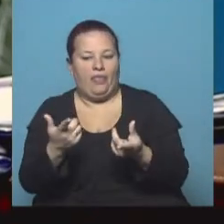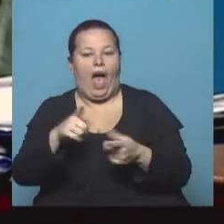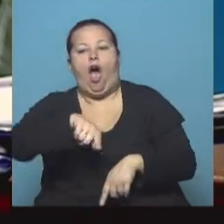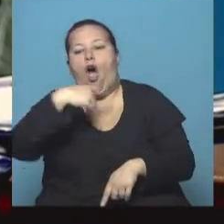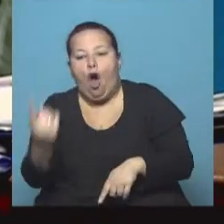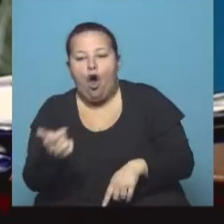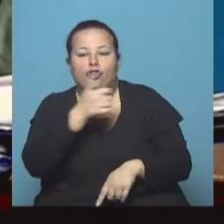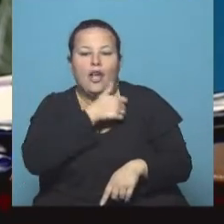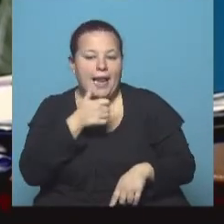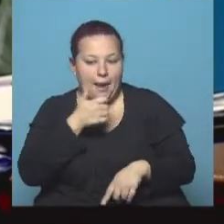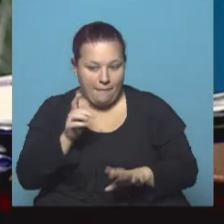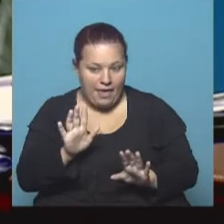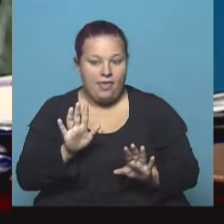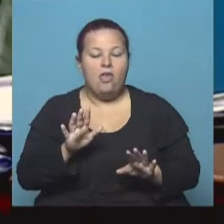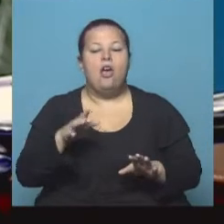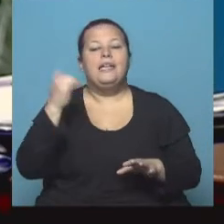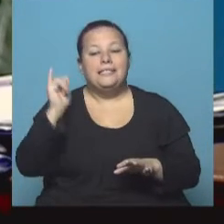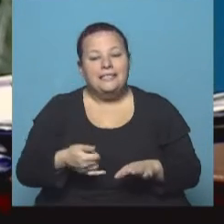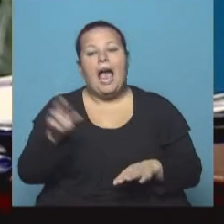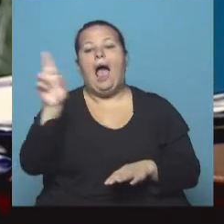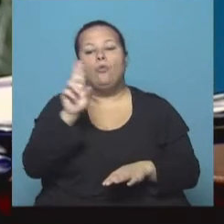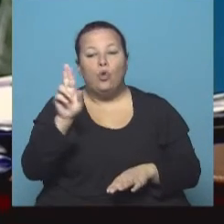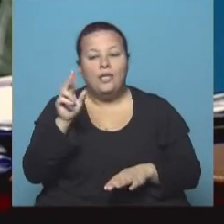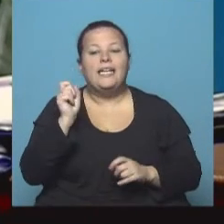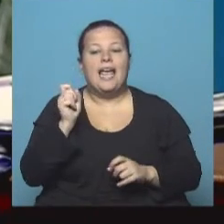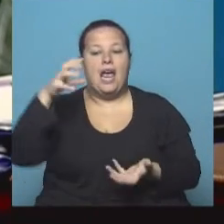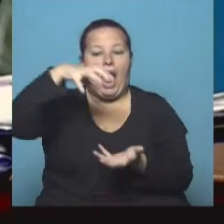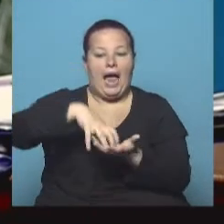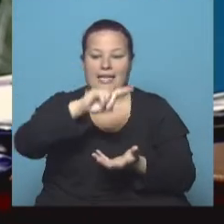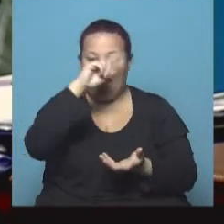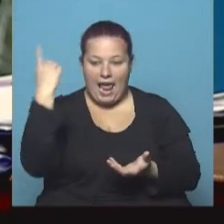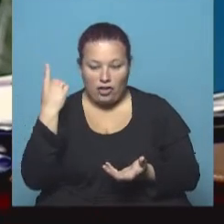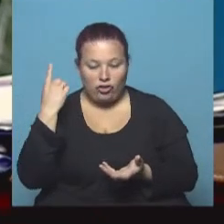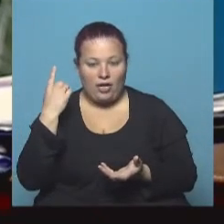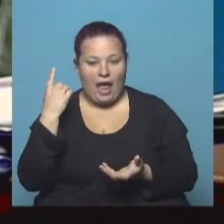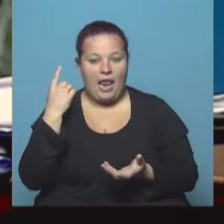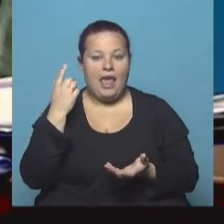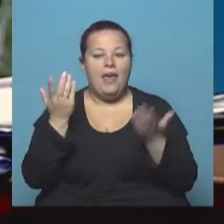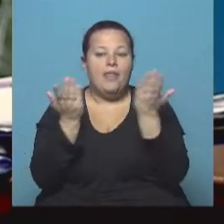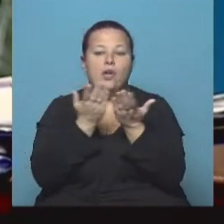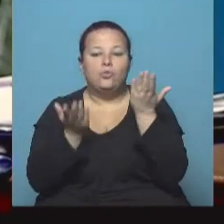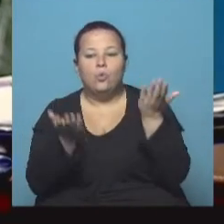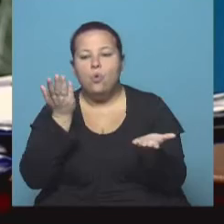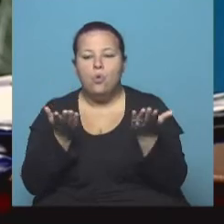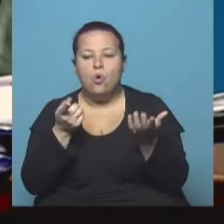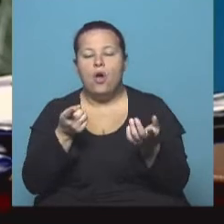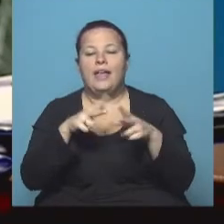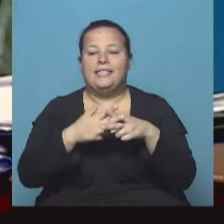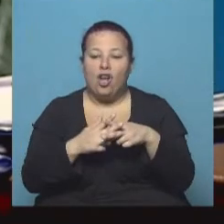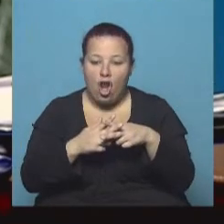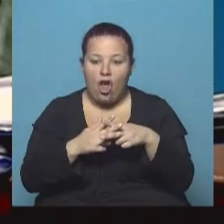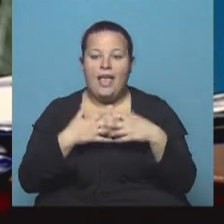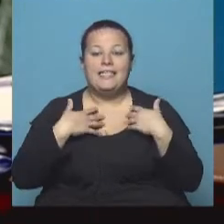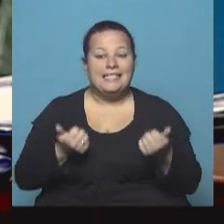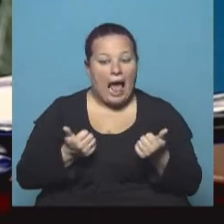otros medicamentos que sean autorizados por la agencia nacional de evaluación de tecnologías en